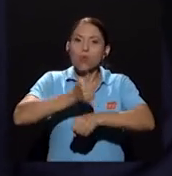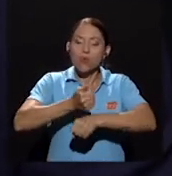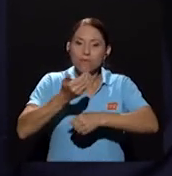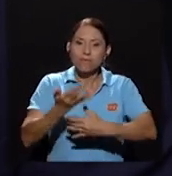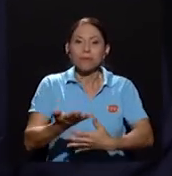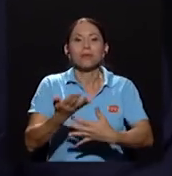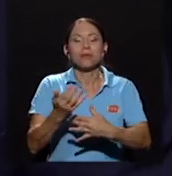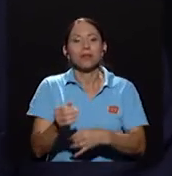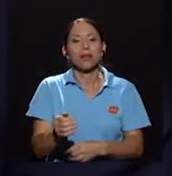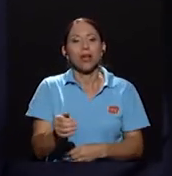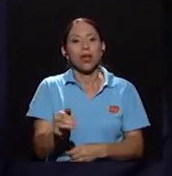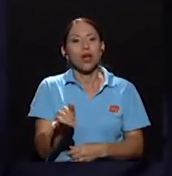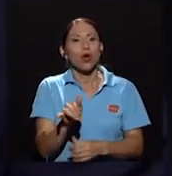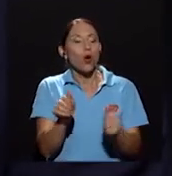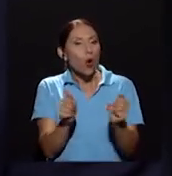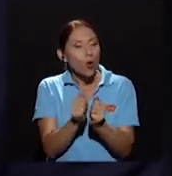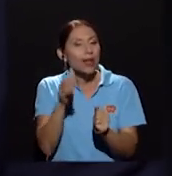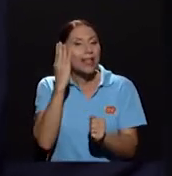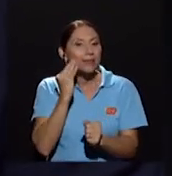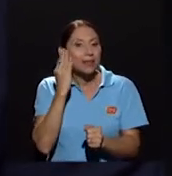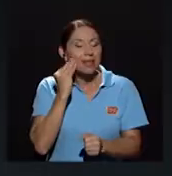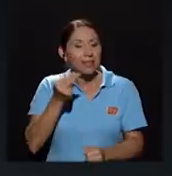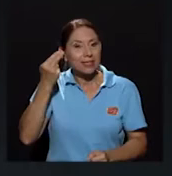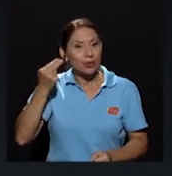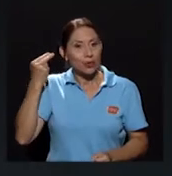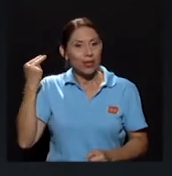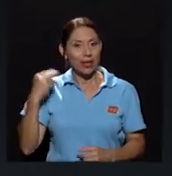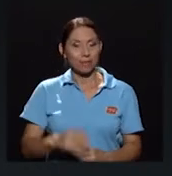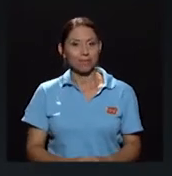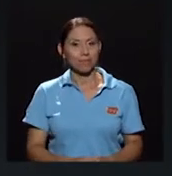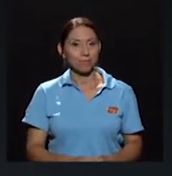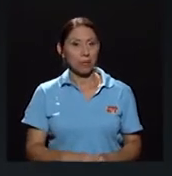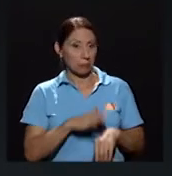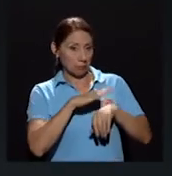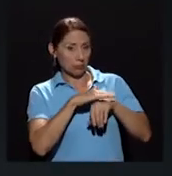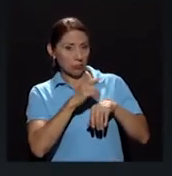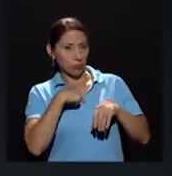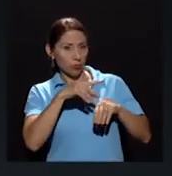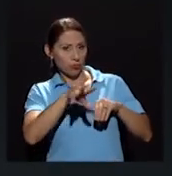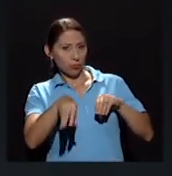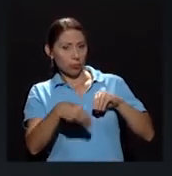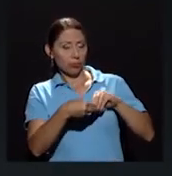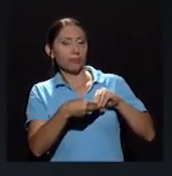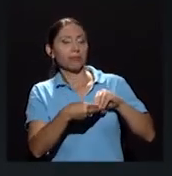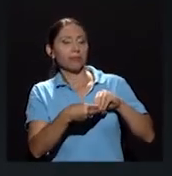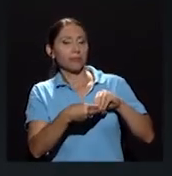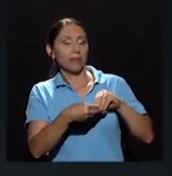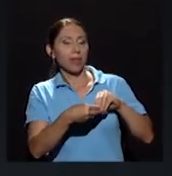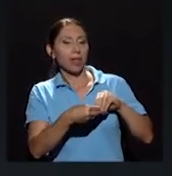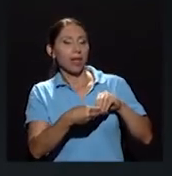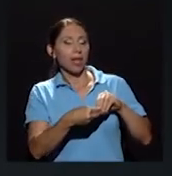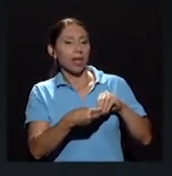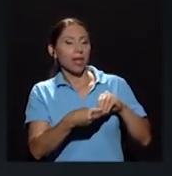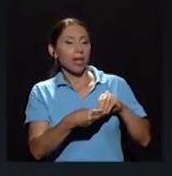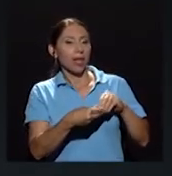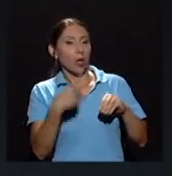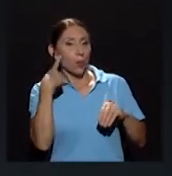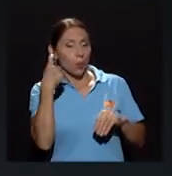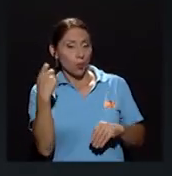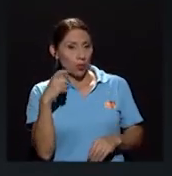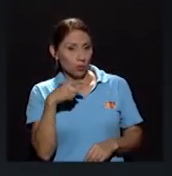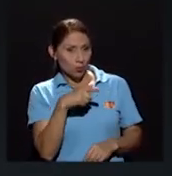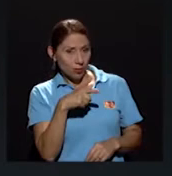de experiencia histórica debe acotar un sin pequeño detalle señor medios porque porque